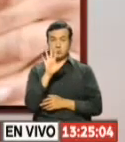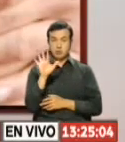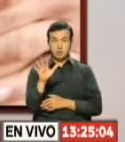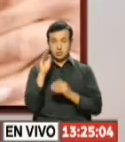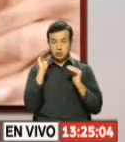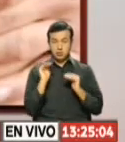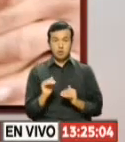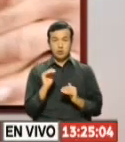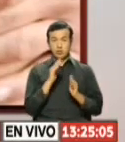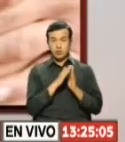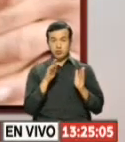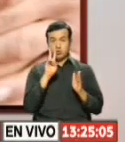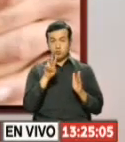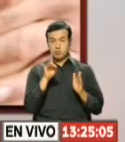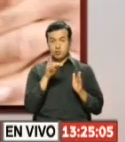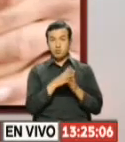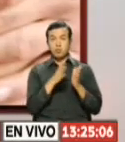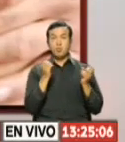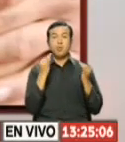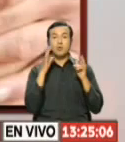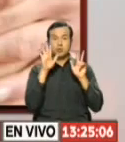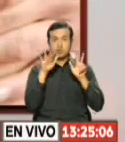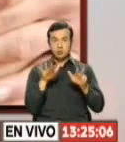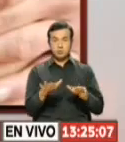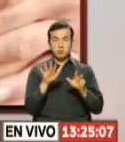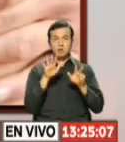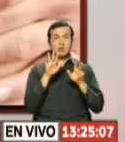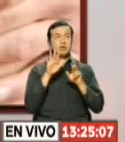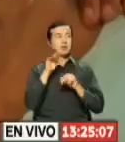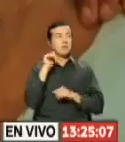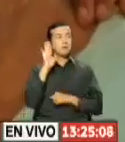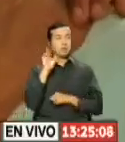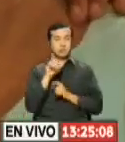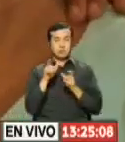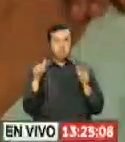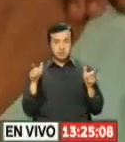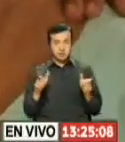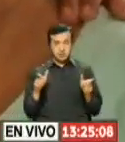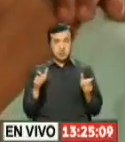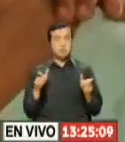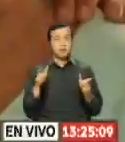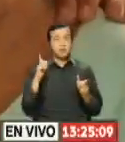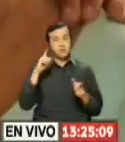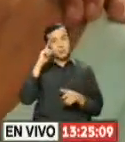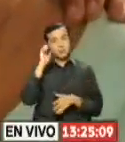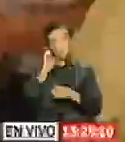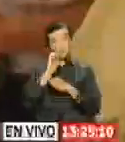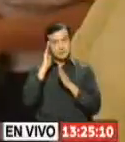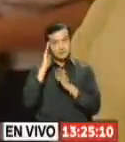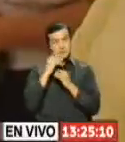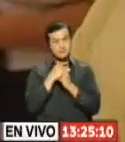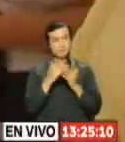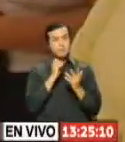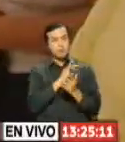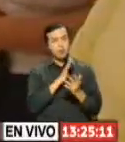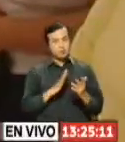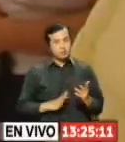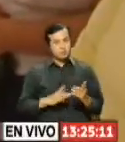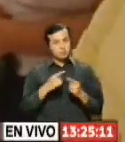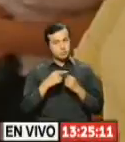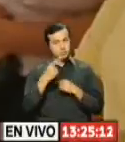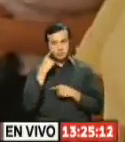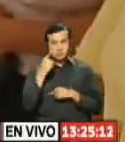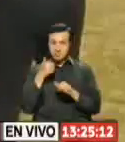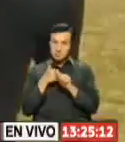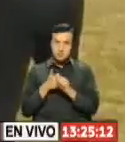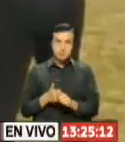12.955 y en lo que va de 2018 8.769. Por ello, la cartera de Estado ejecuta campañas preventivas y